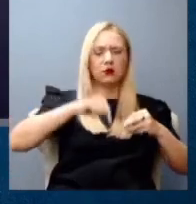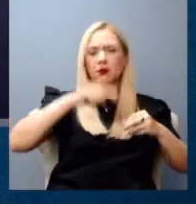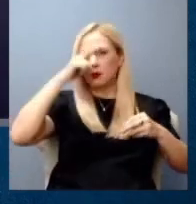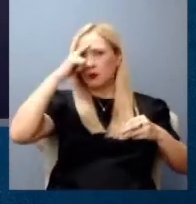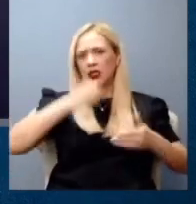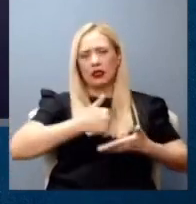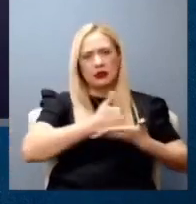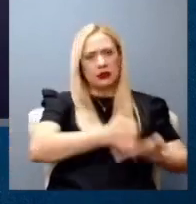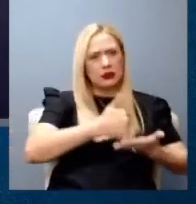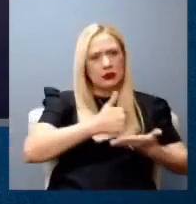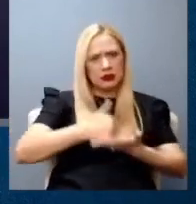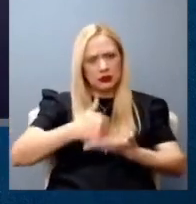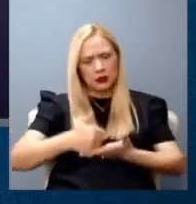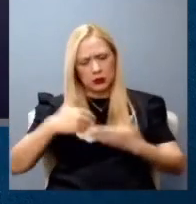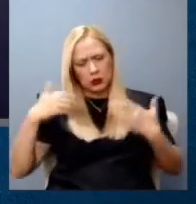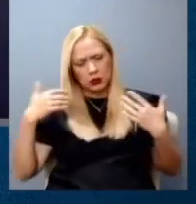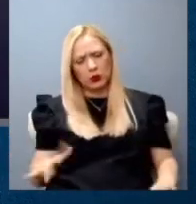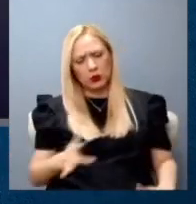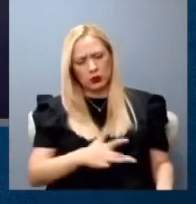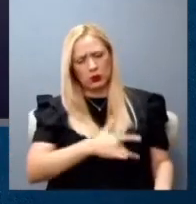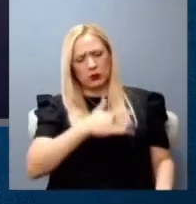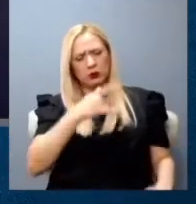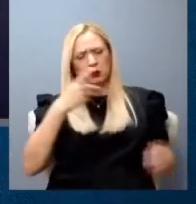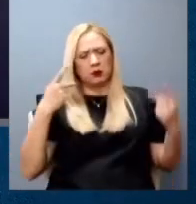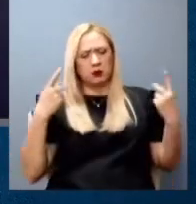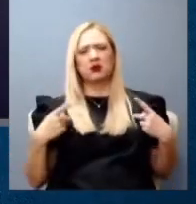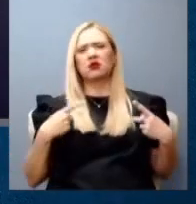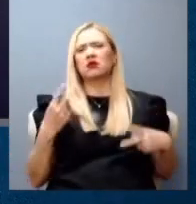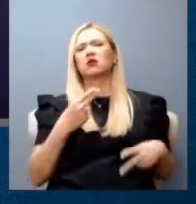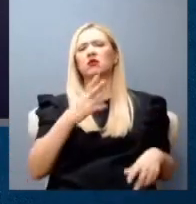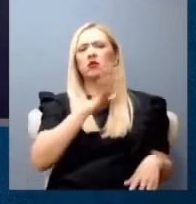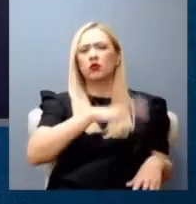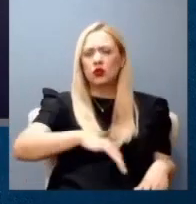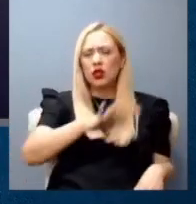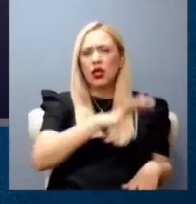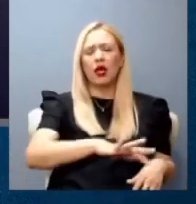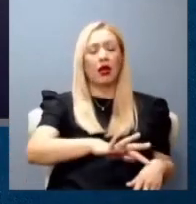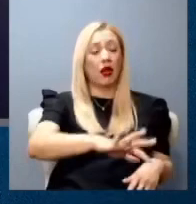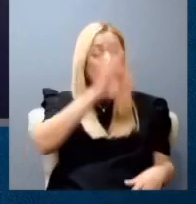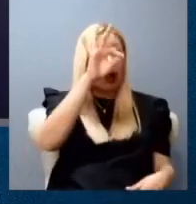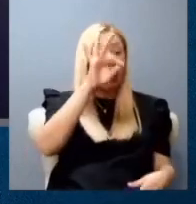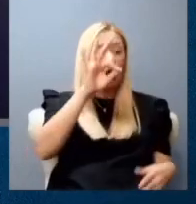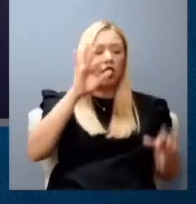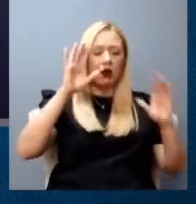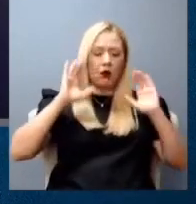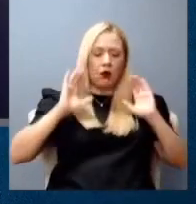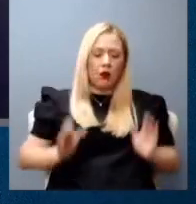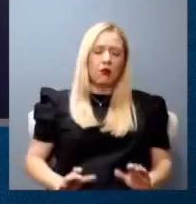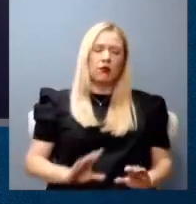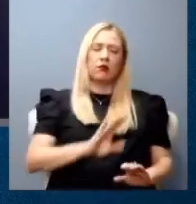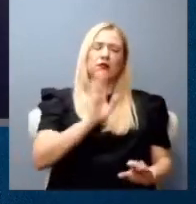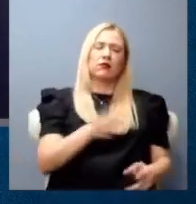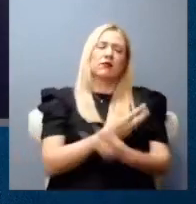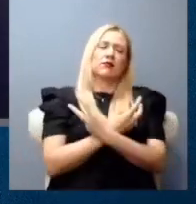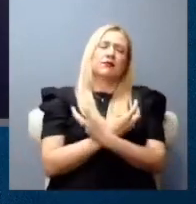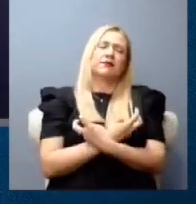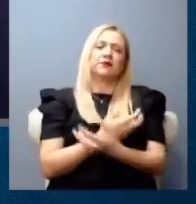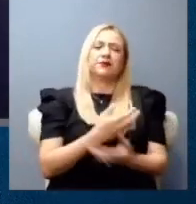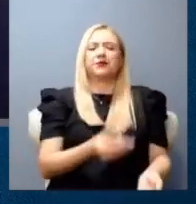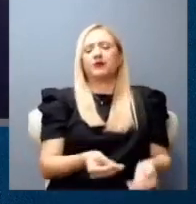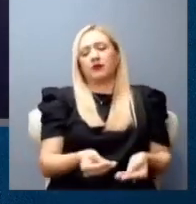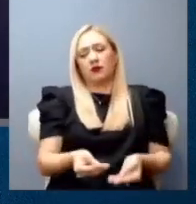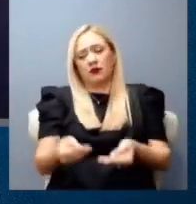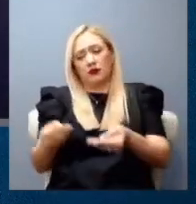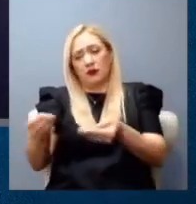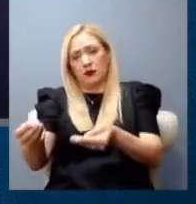humanitario para buscar, encontrar, identificar y entregar de manera digna los restos de personas desaparecidas a sus familiares,